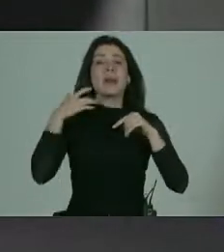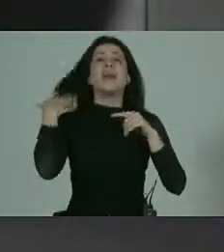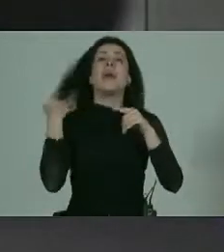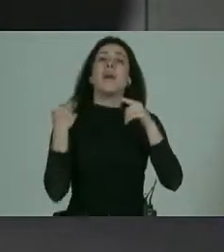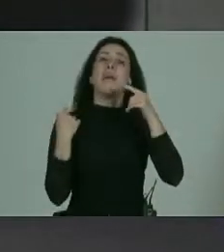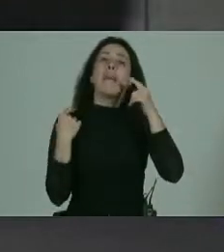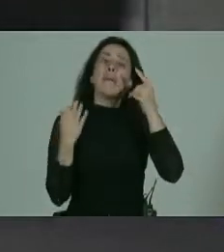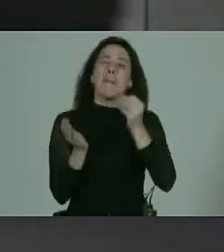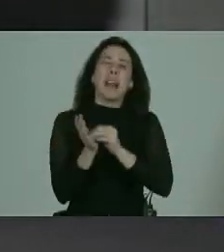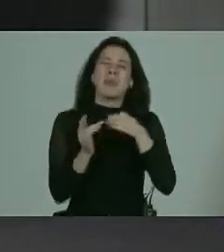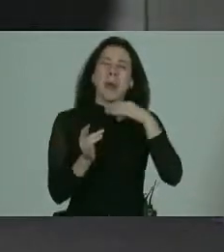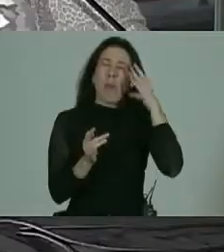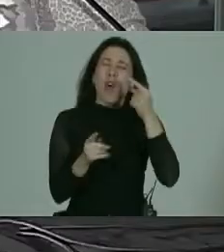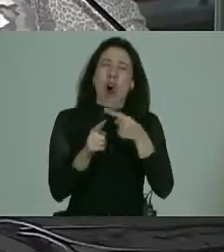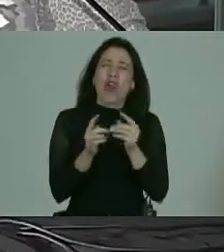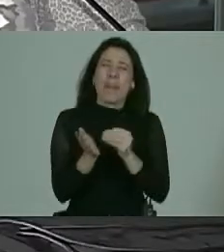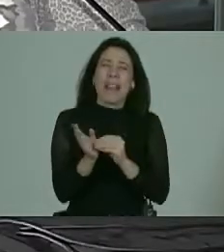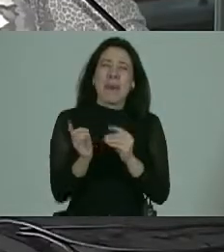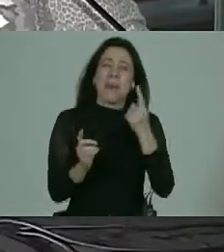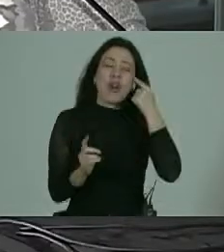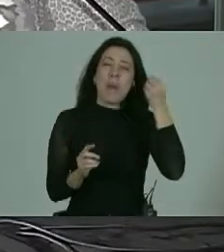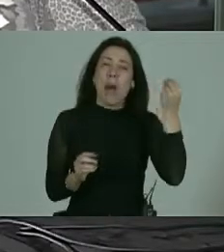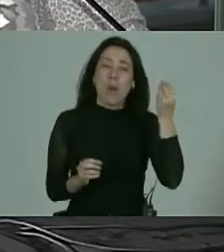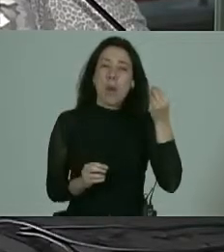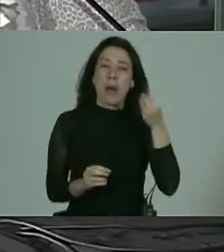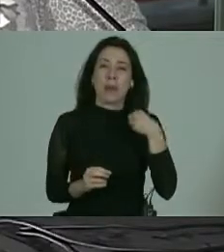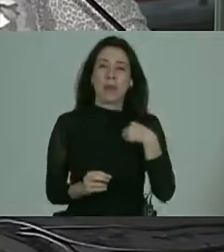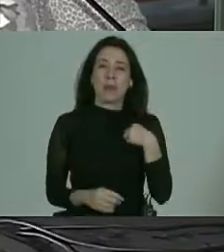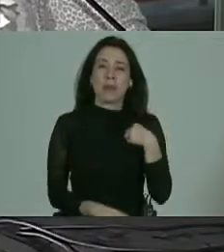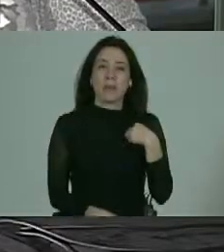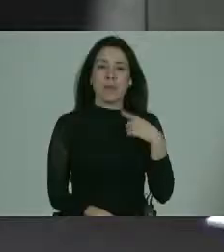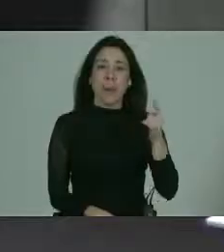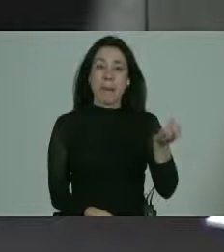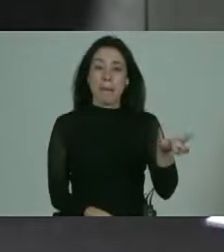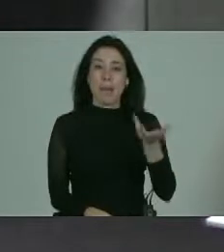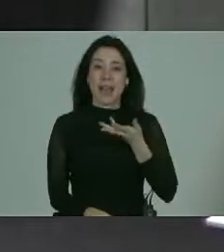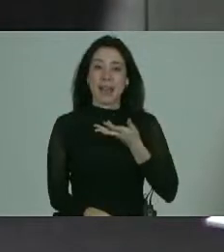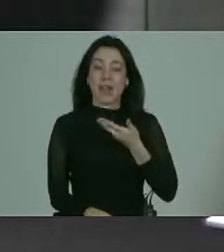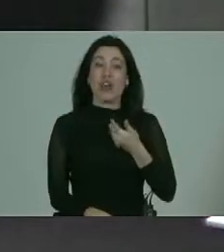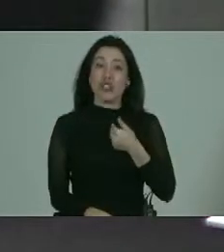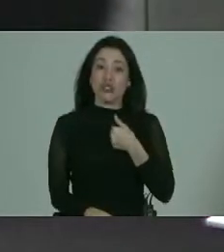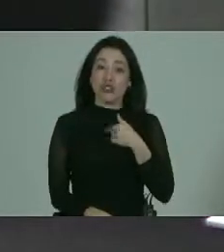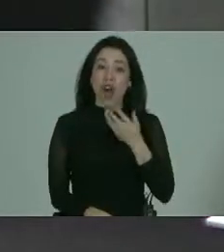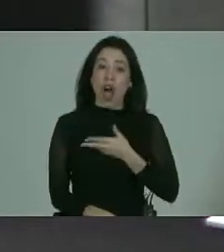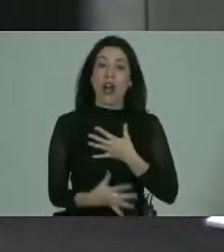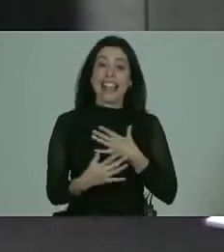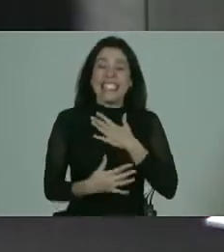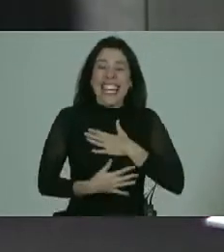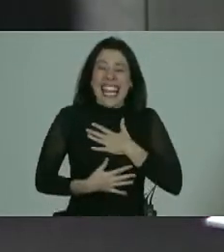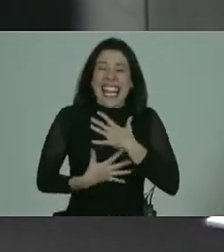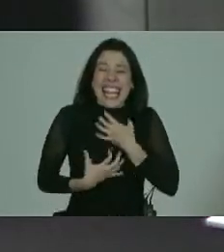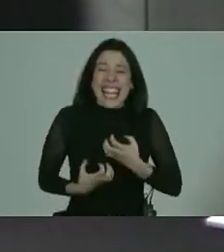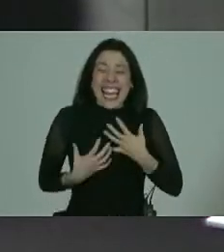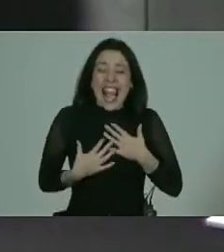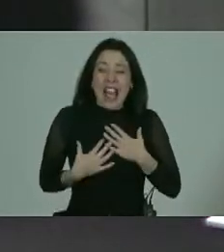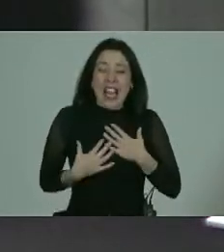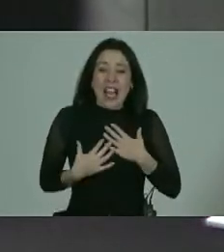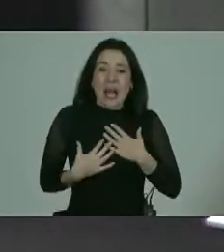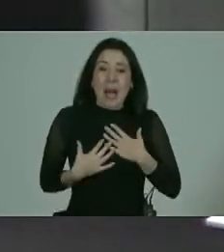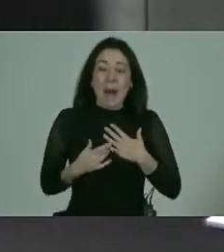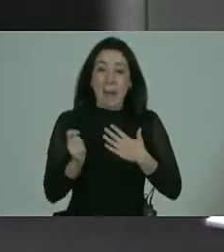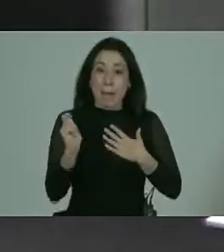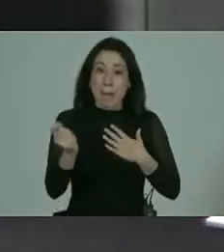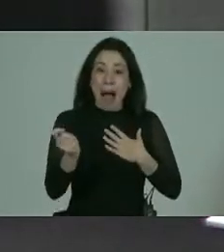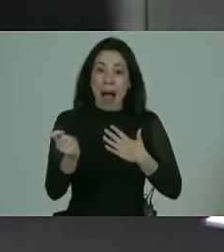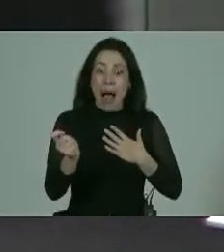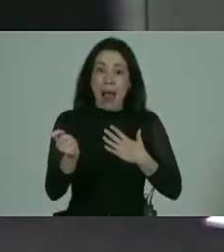no me acuerdo qué es la verdad en este minuto no me acuerdo qué es pero me dijo yo tengo muchas ganas de pagar